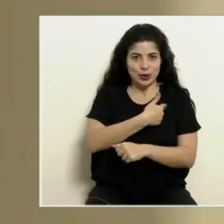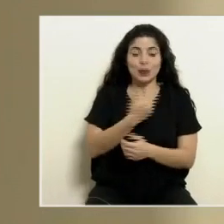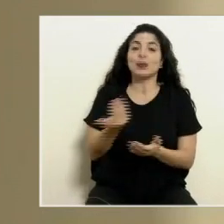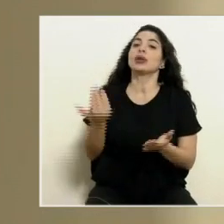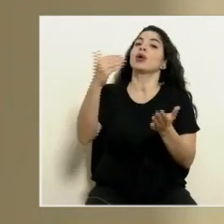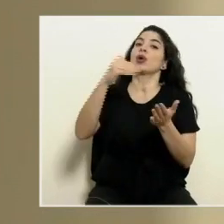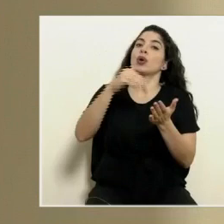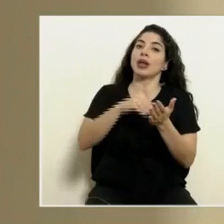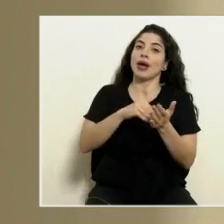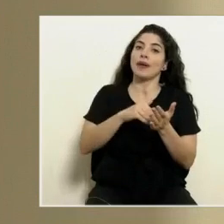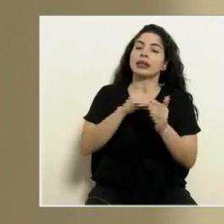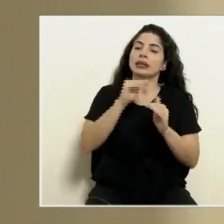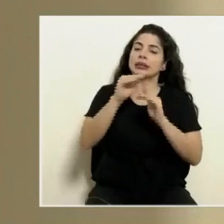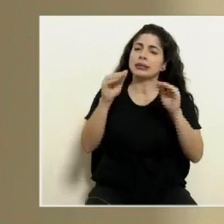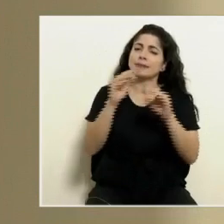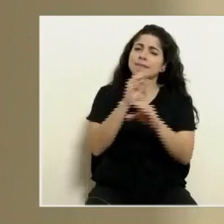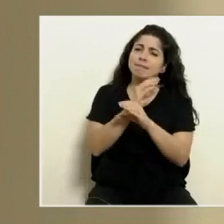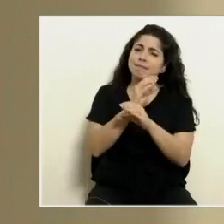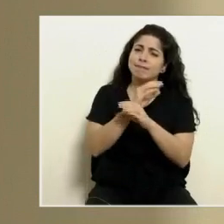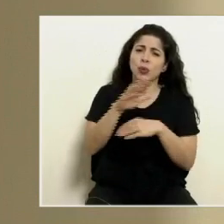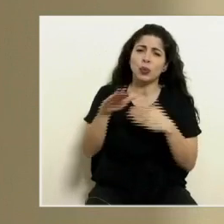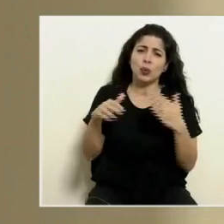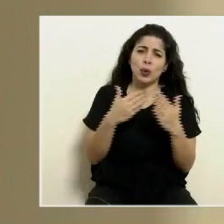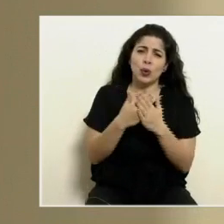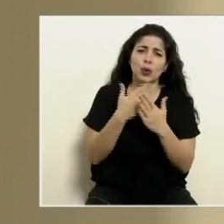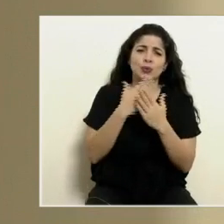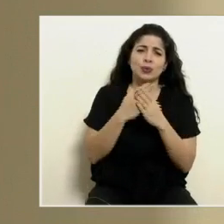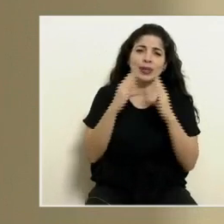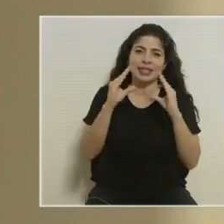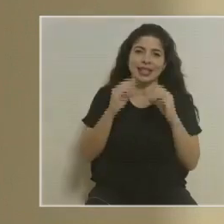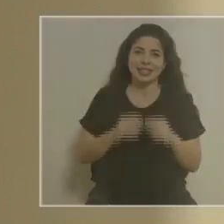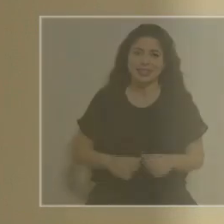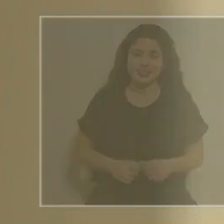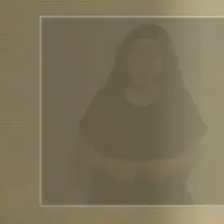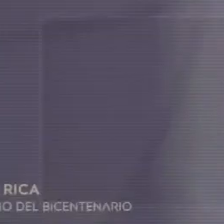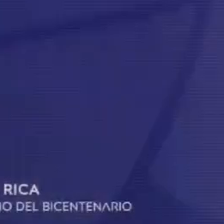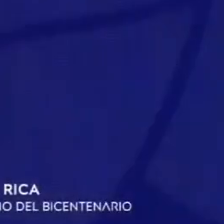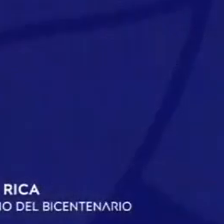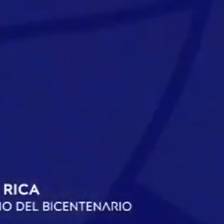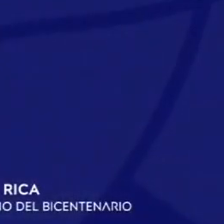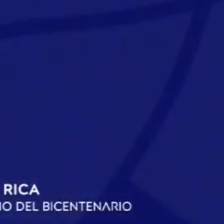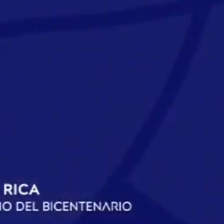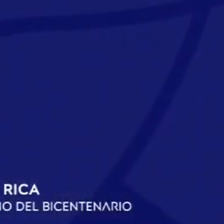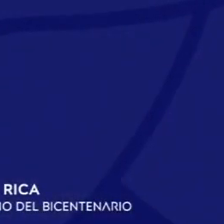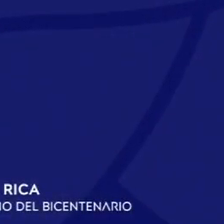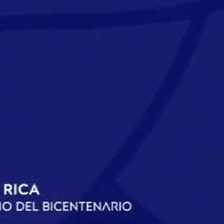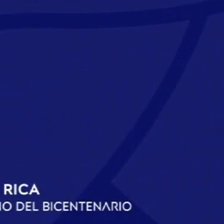nuevamente el llamado a cuidarnos todos y todas. Muy buenas tardes.